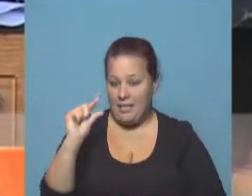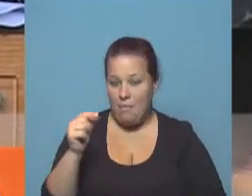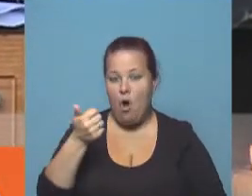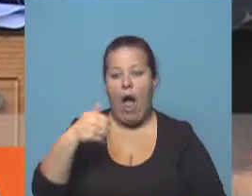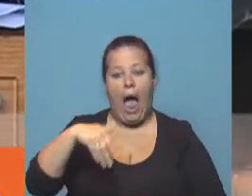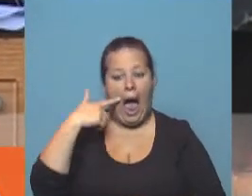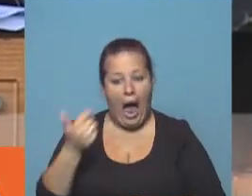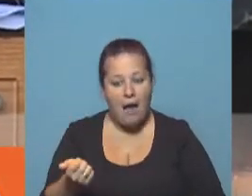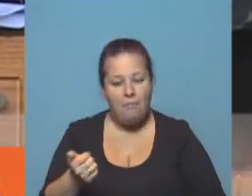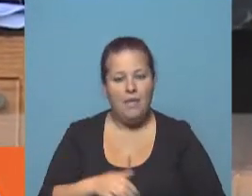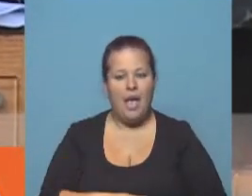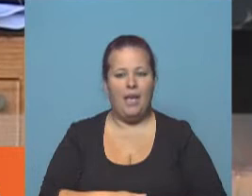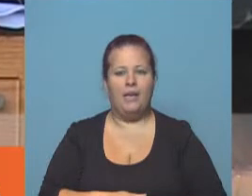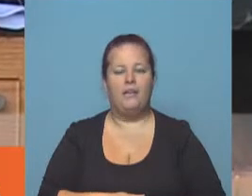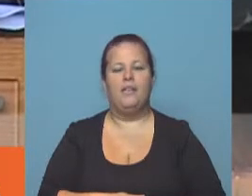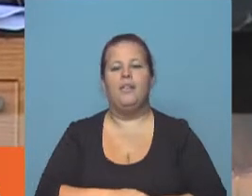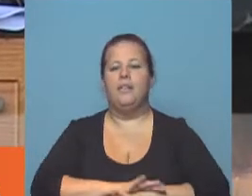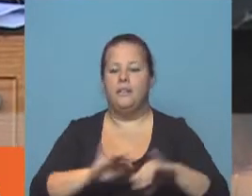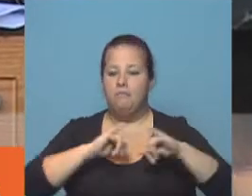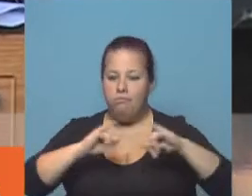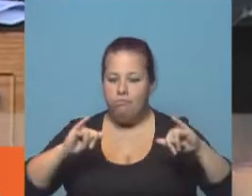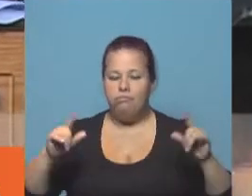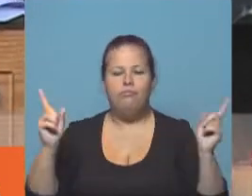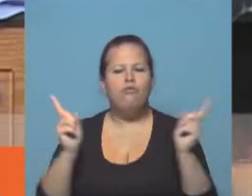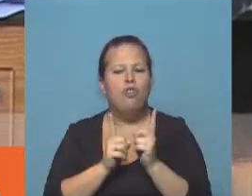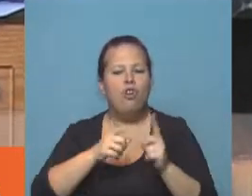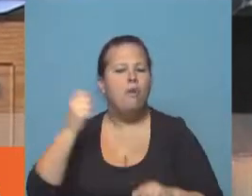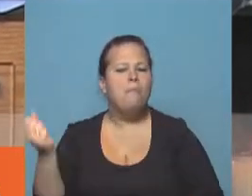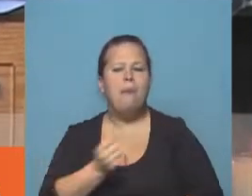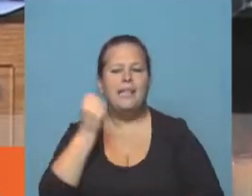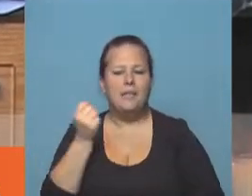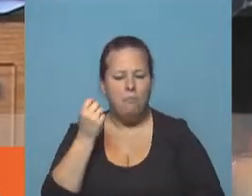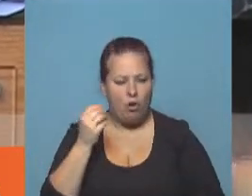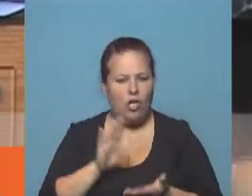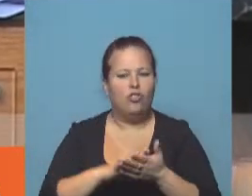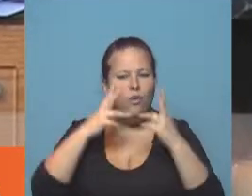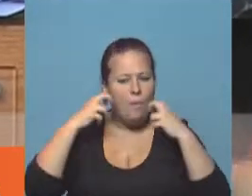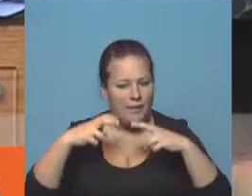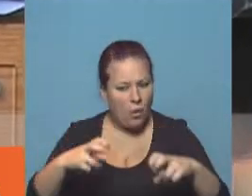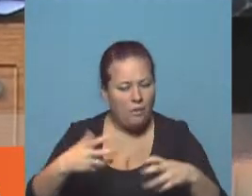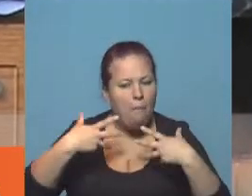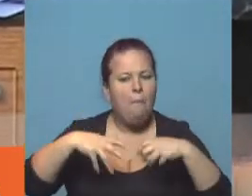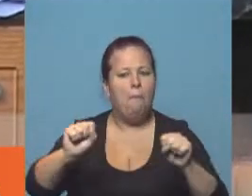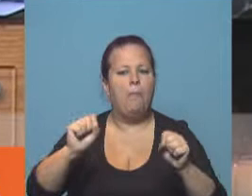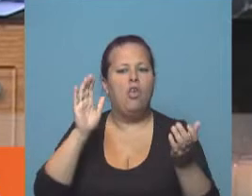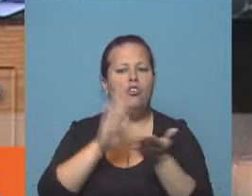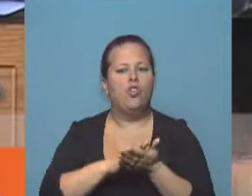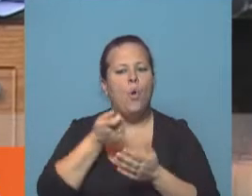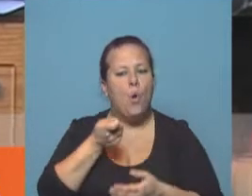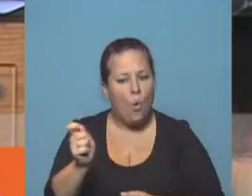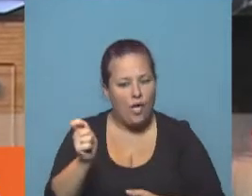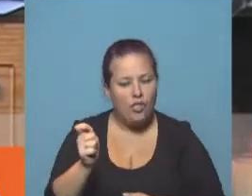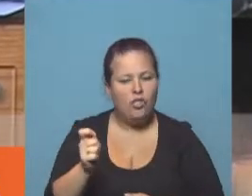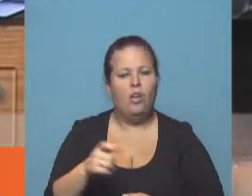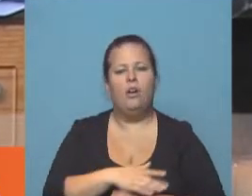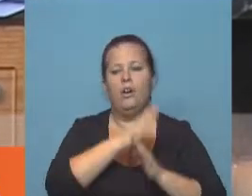AMIA concluyó una publicación que resume lo más importante que se pudo investigar y descubrir en la causa judicial